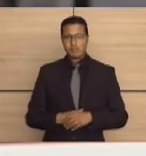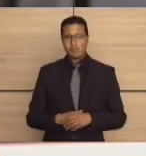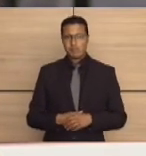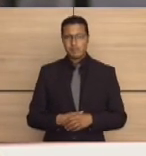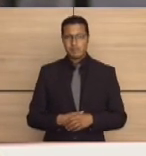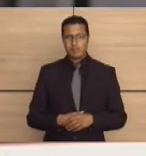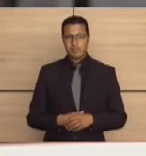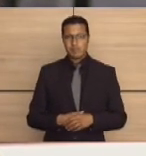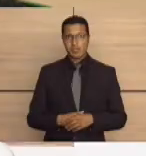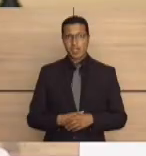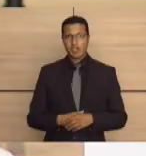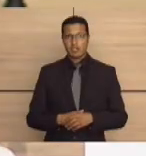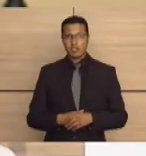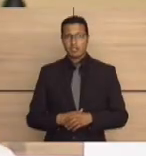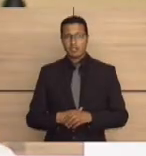Santiago.